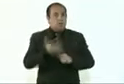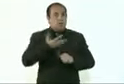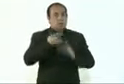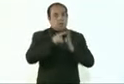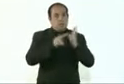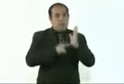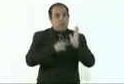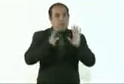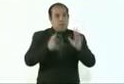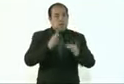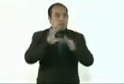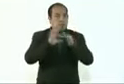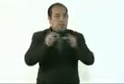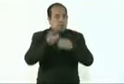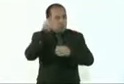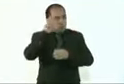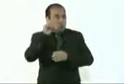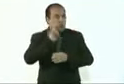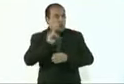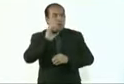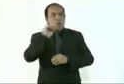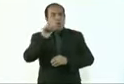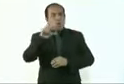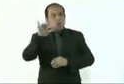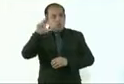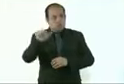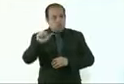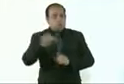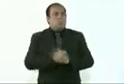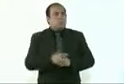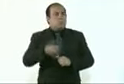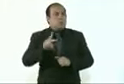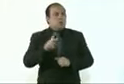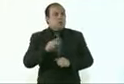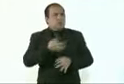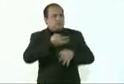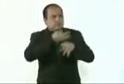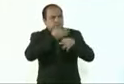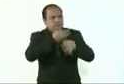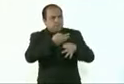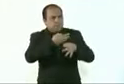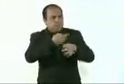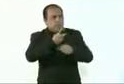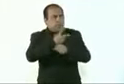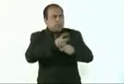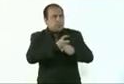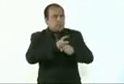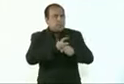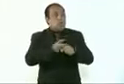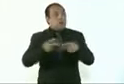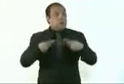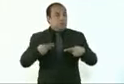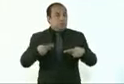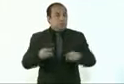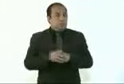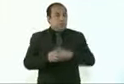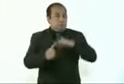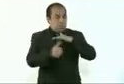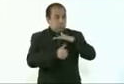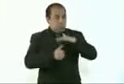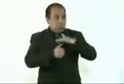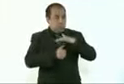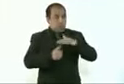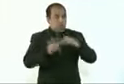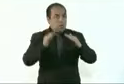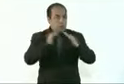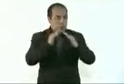ya lo comentaba la doctora Oliva, pero me llama la atención, hacen un llamado, exhortan a los ciudadanos a aislarse